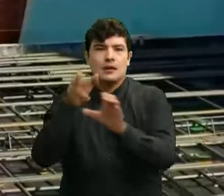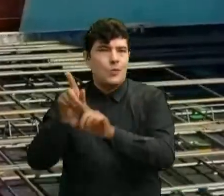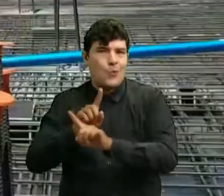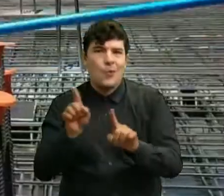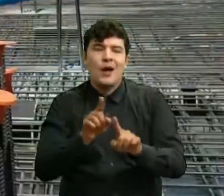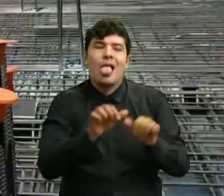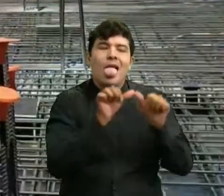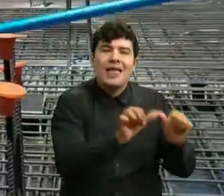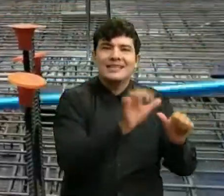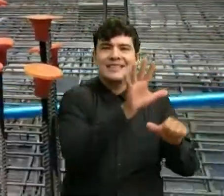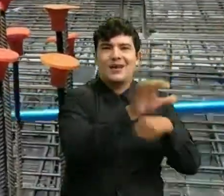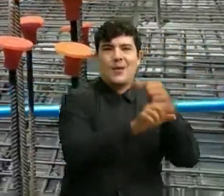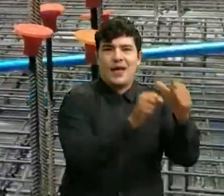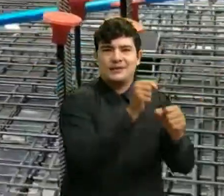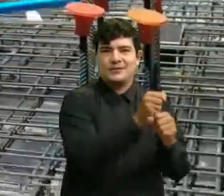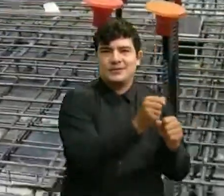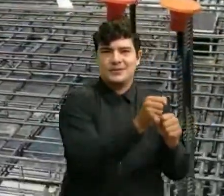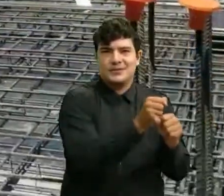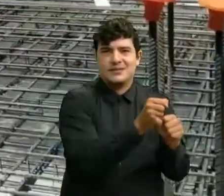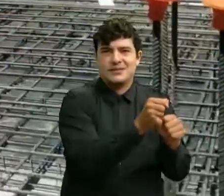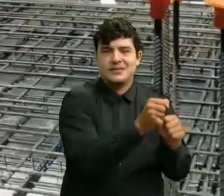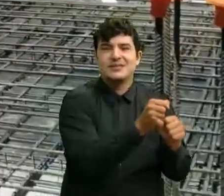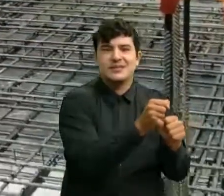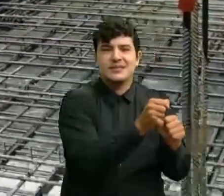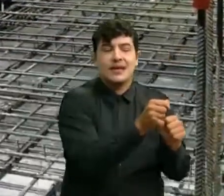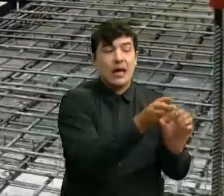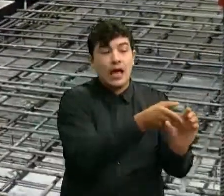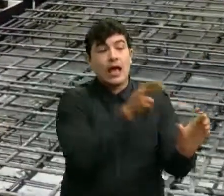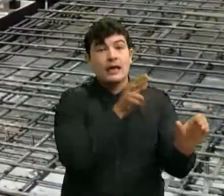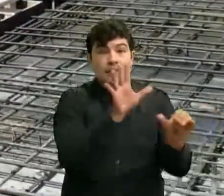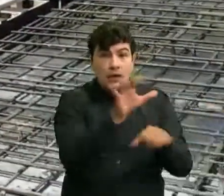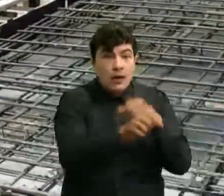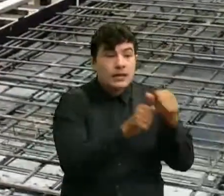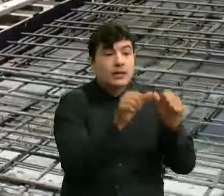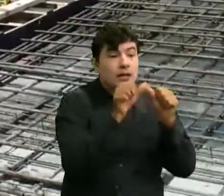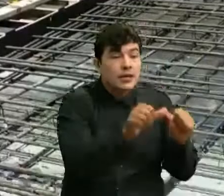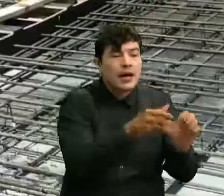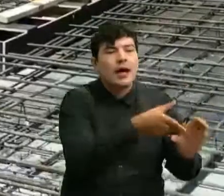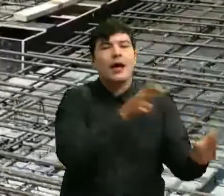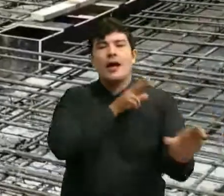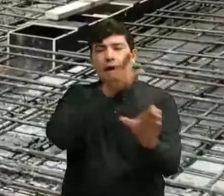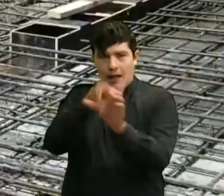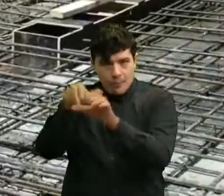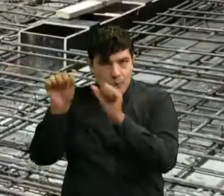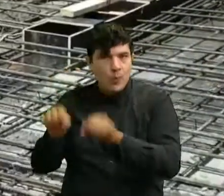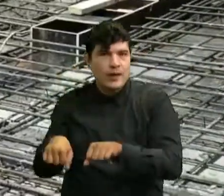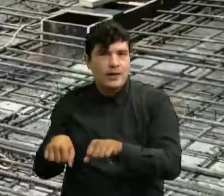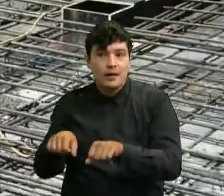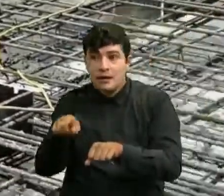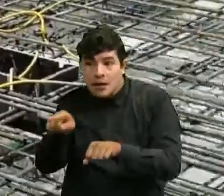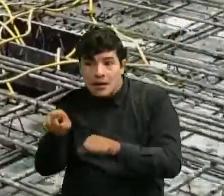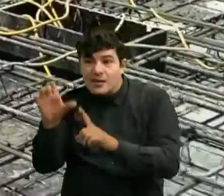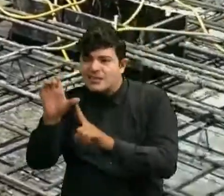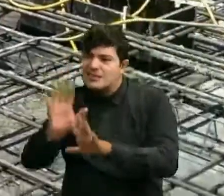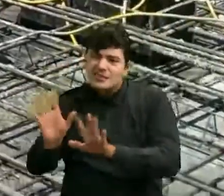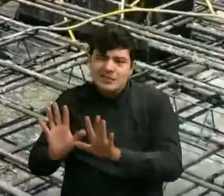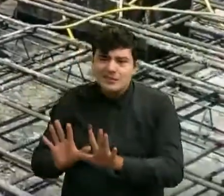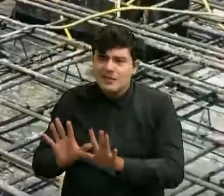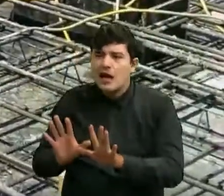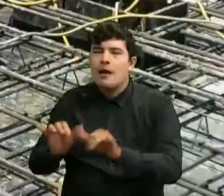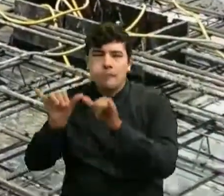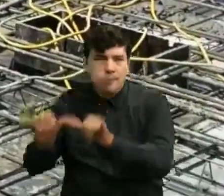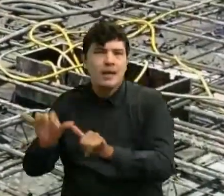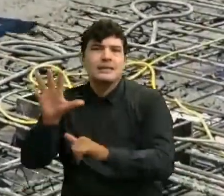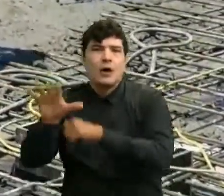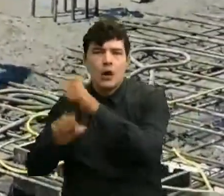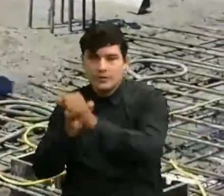un límite en la edad para que la persona se pueda trasladar. Las mujeres pueden trasladarse antes de cumplir los 47